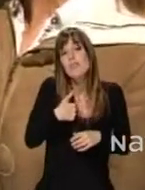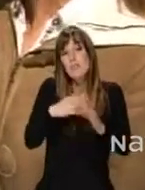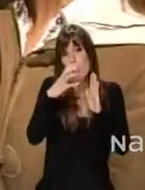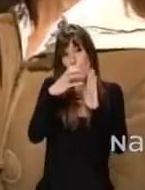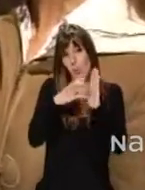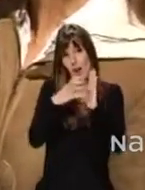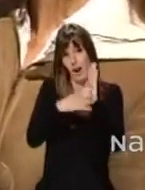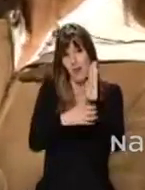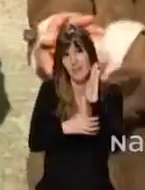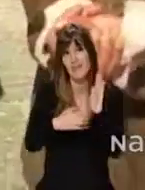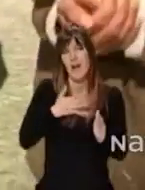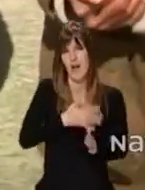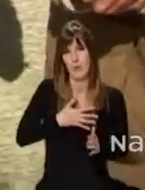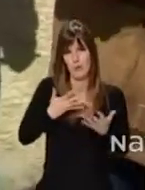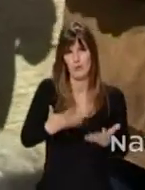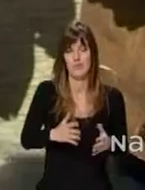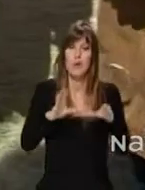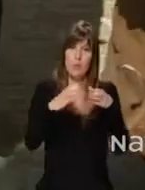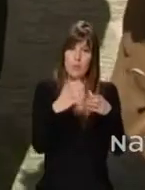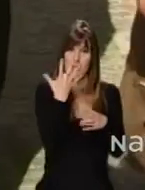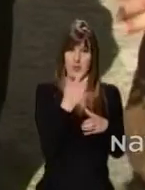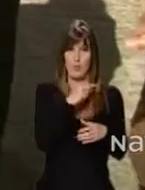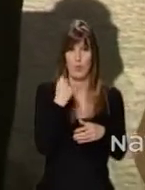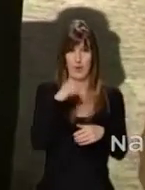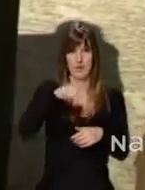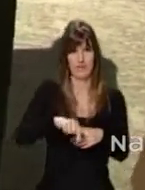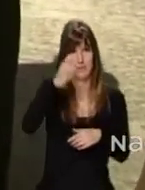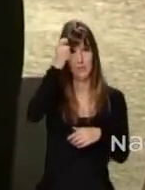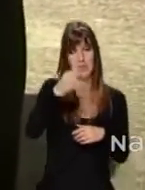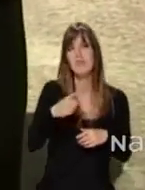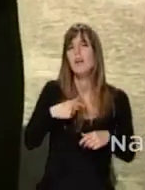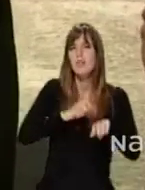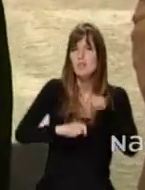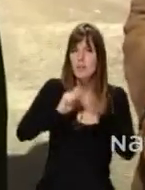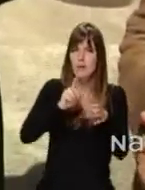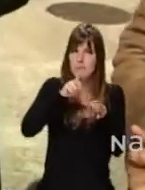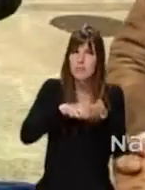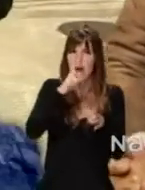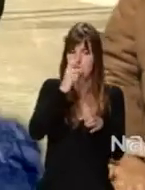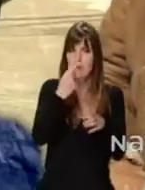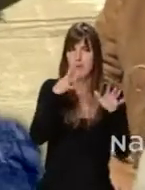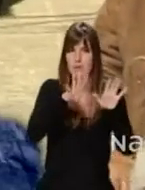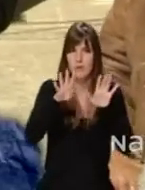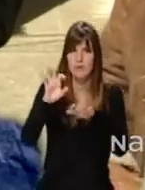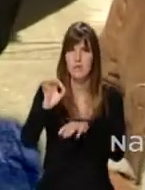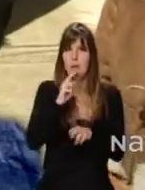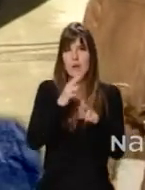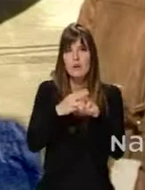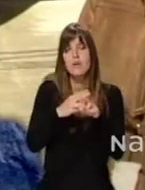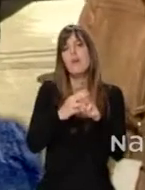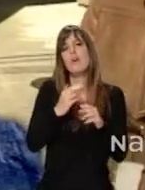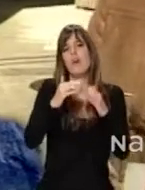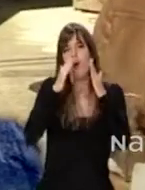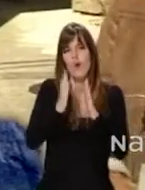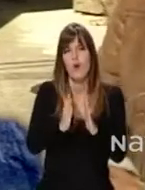gusto, como decís en Navarra. Nosotros somos miembros de una asociación que nació en el año 1990. Se llama Siervos del Hogar de la Madre